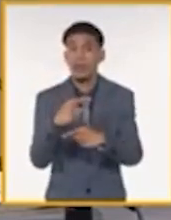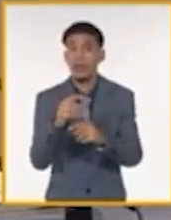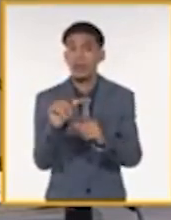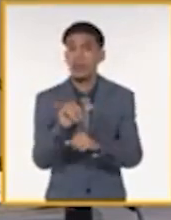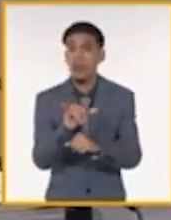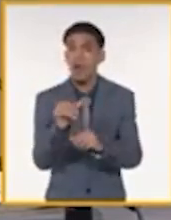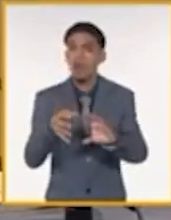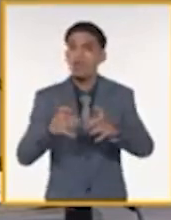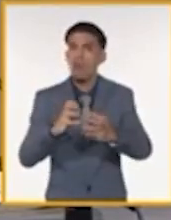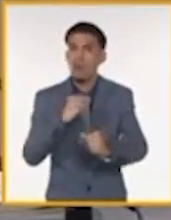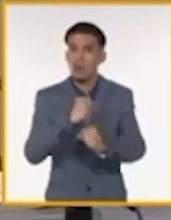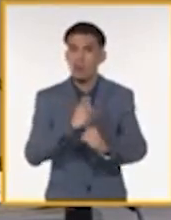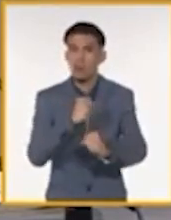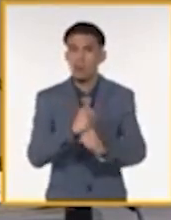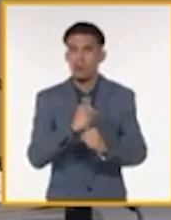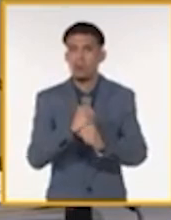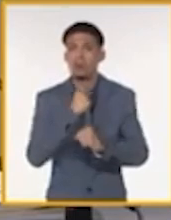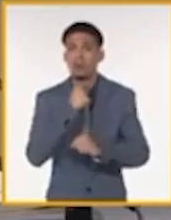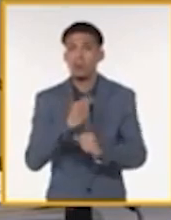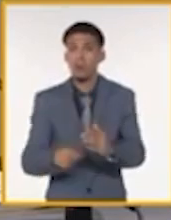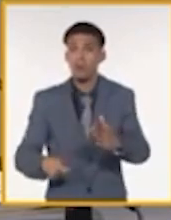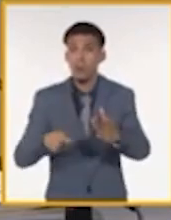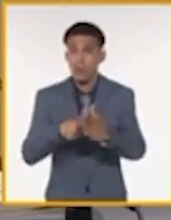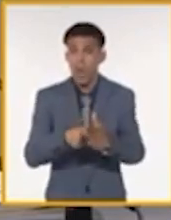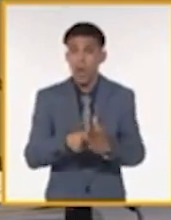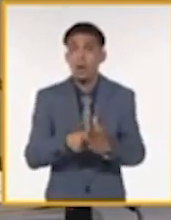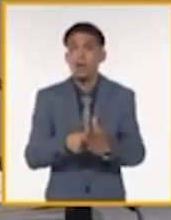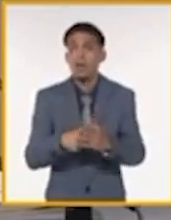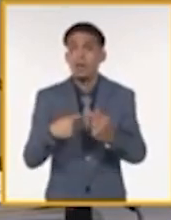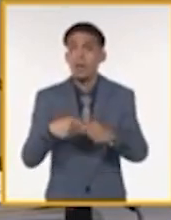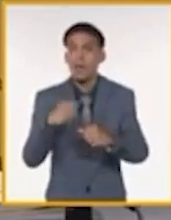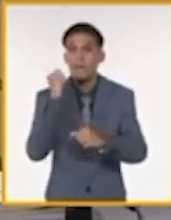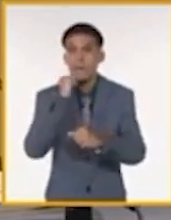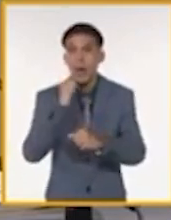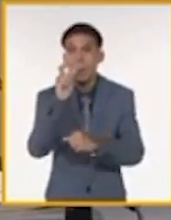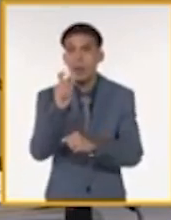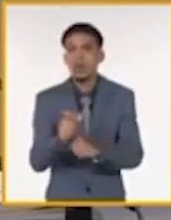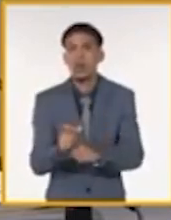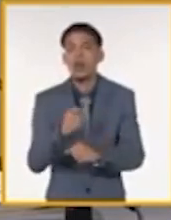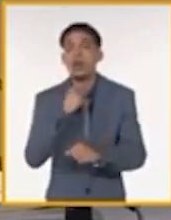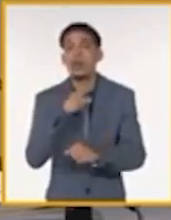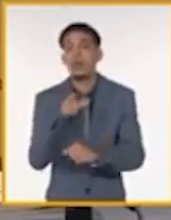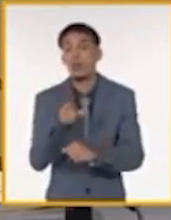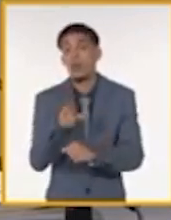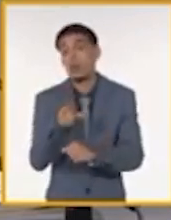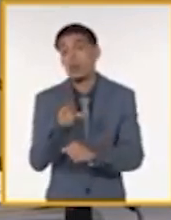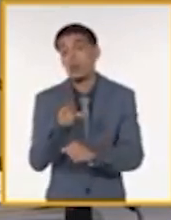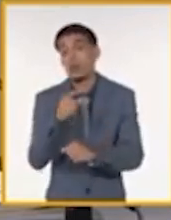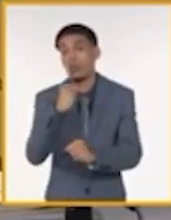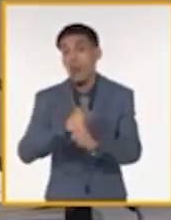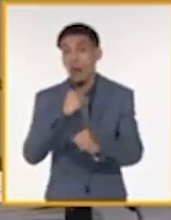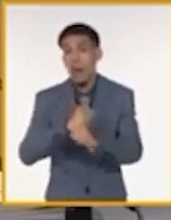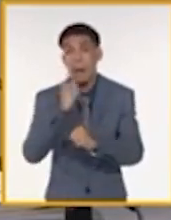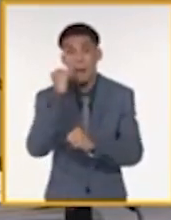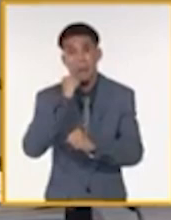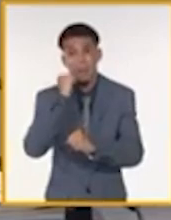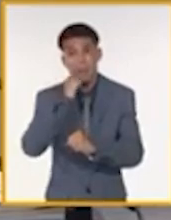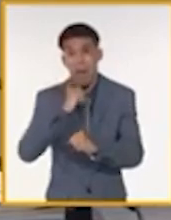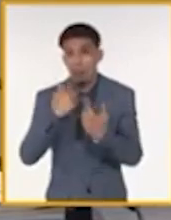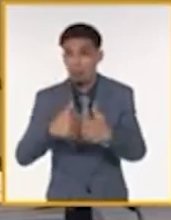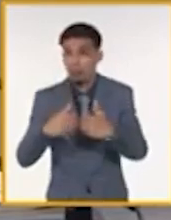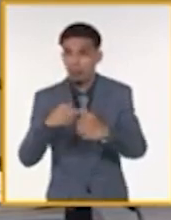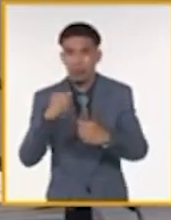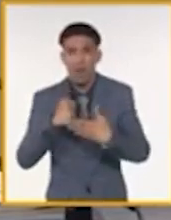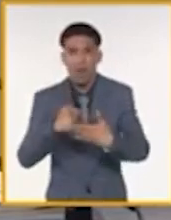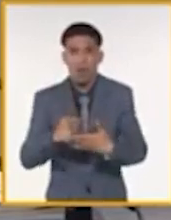lineamientos de que en la tributación se aporte más por las personas que más ingresos tiene es decir que esta gradualidad también se incorpora